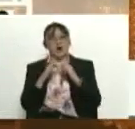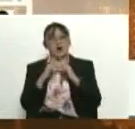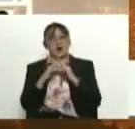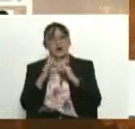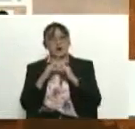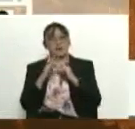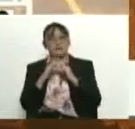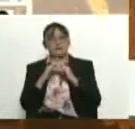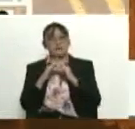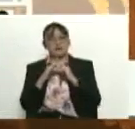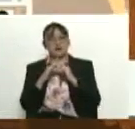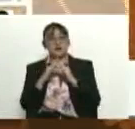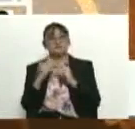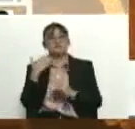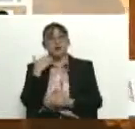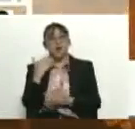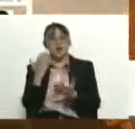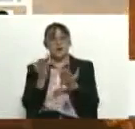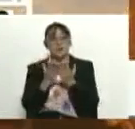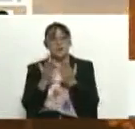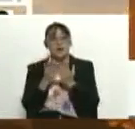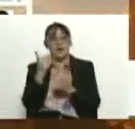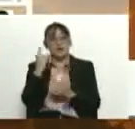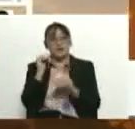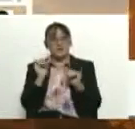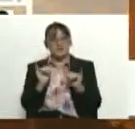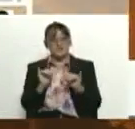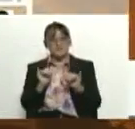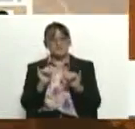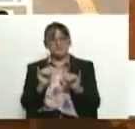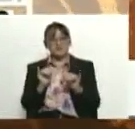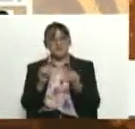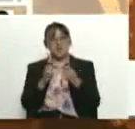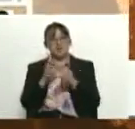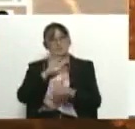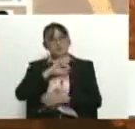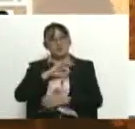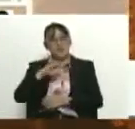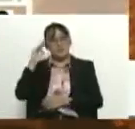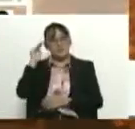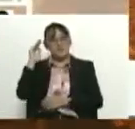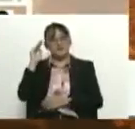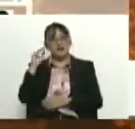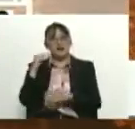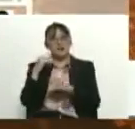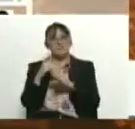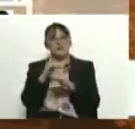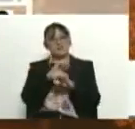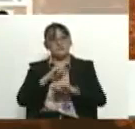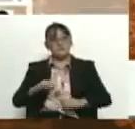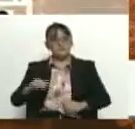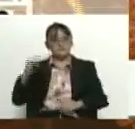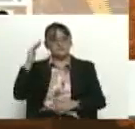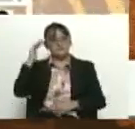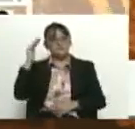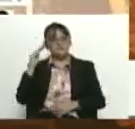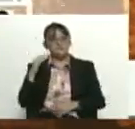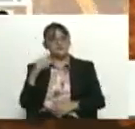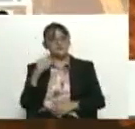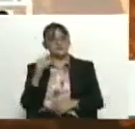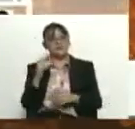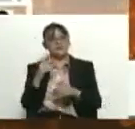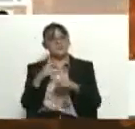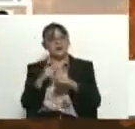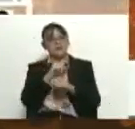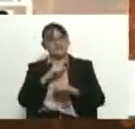se afectó una escuela ya ayer mismo con la brinco mil con la Fuerza Armada nacional bolivariana con la milicia con